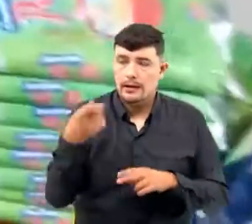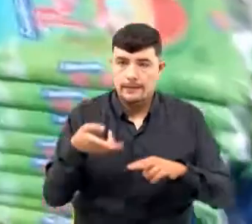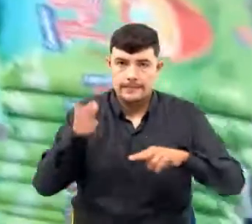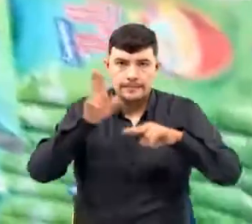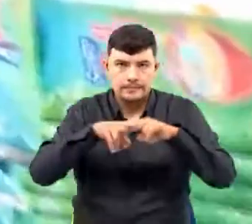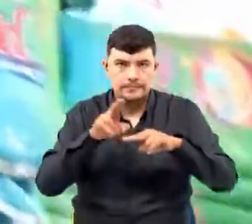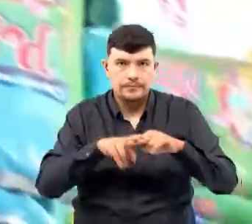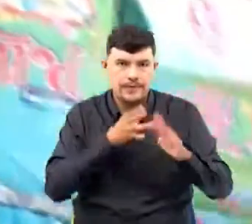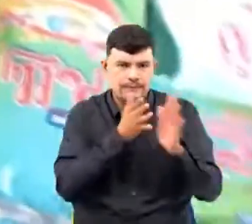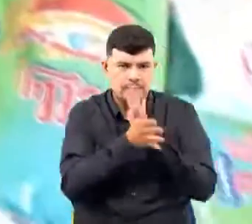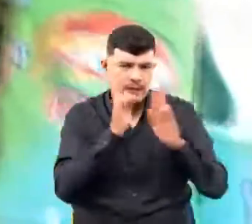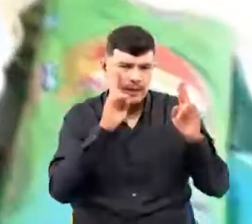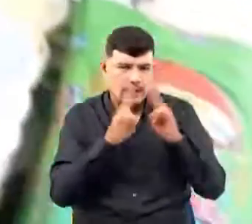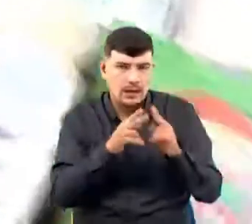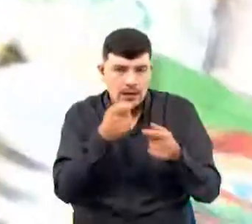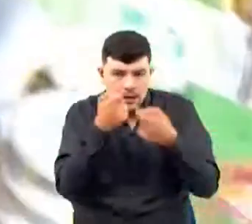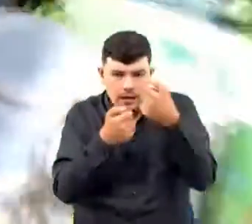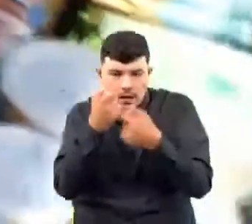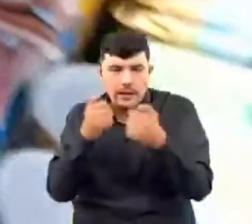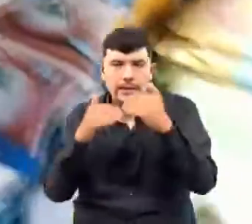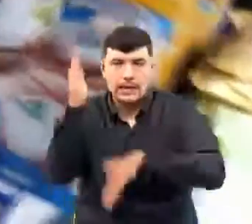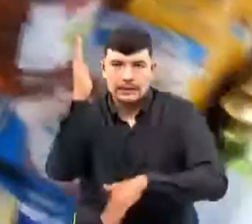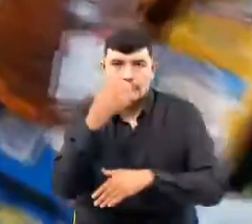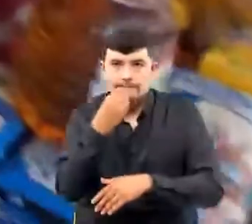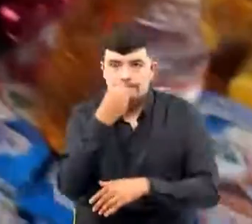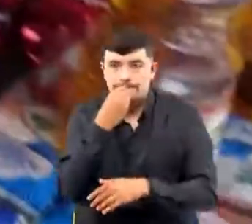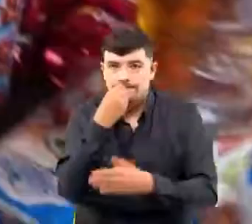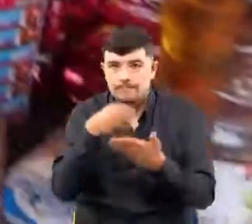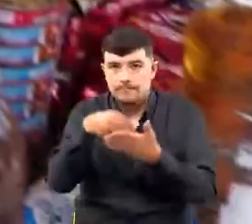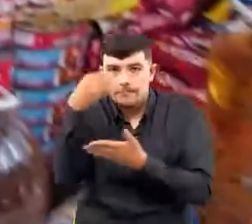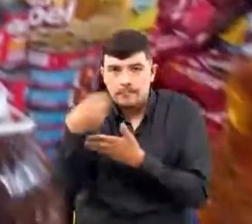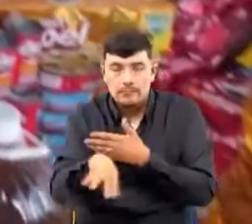los precios de los alimentos son los que más subieron, un alza de